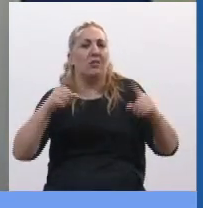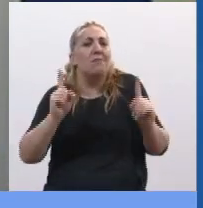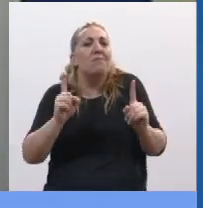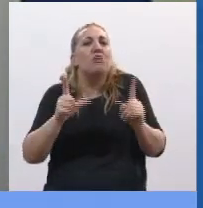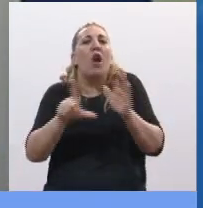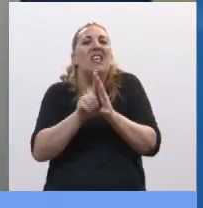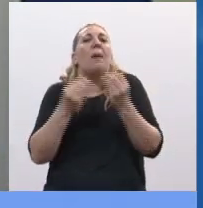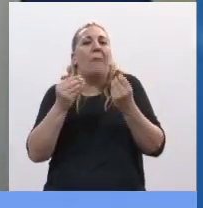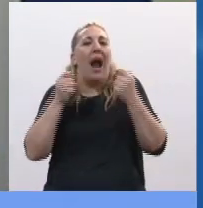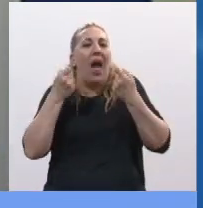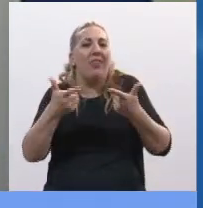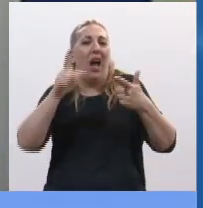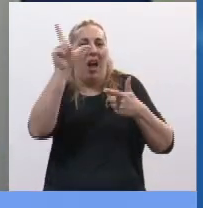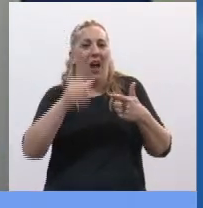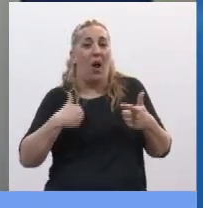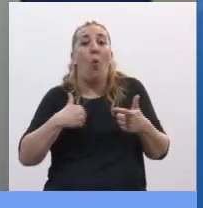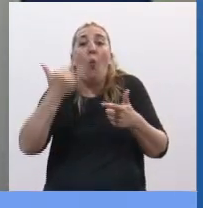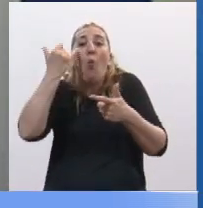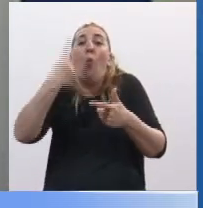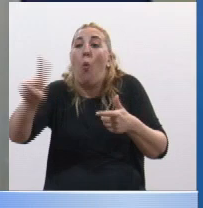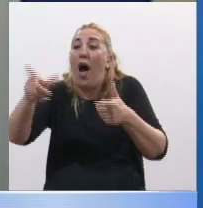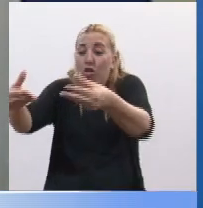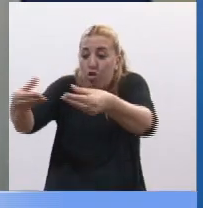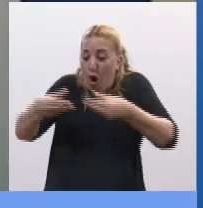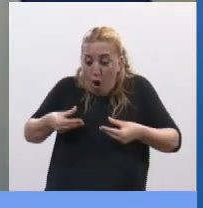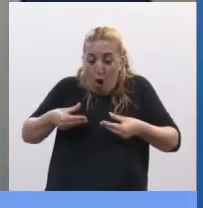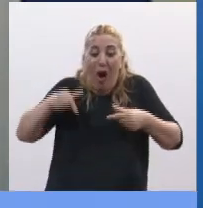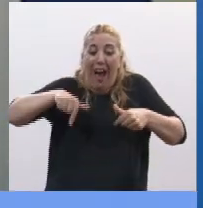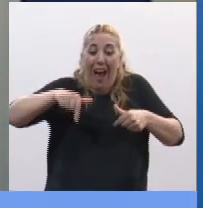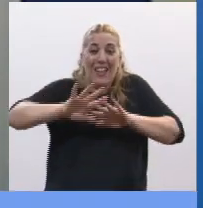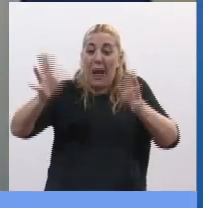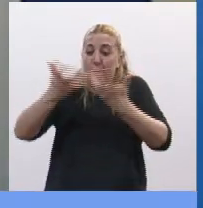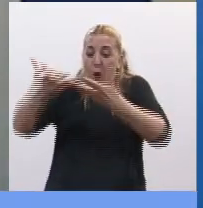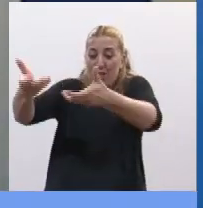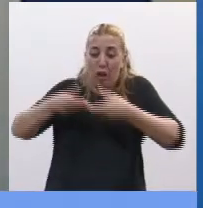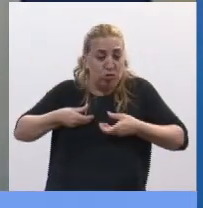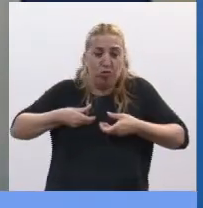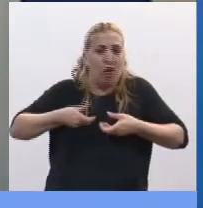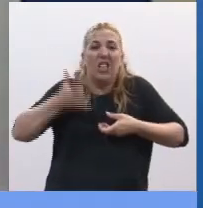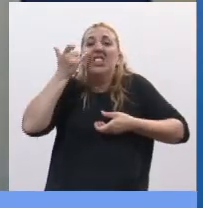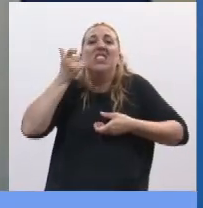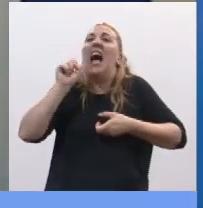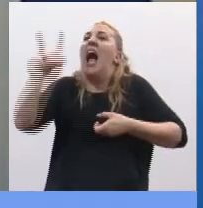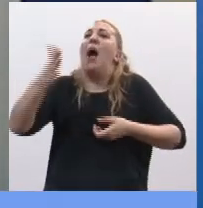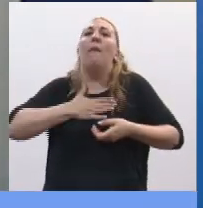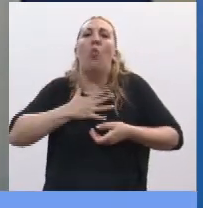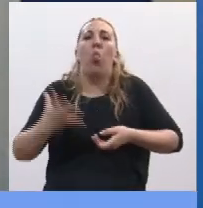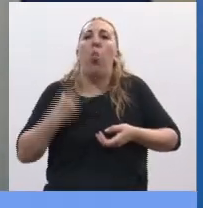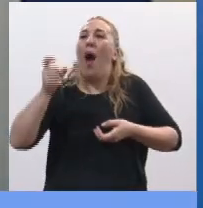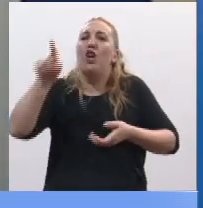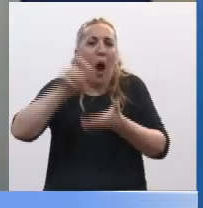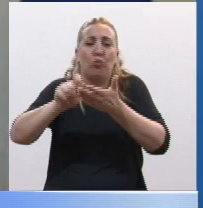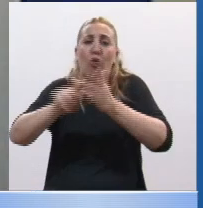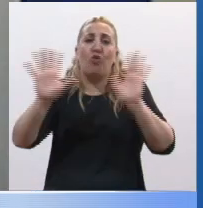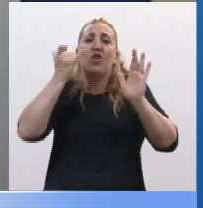la República Argentina. Y una vez que un proyecto ingresó a la Cámara, ya deja de ser de autor y pasa a ser del cuerpo. Entonces no es posible